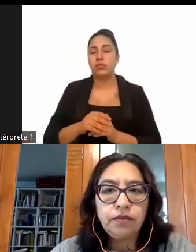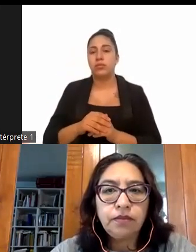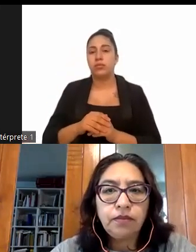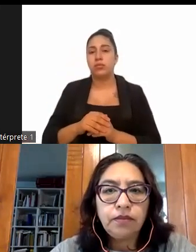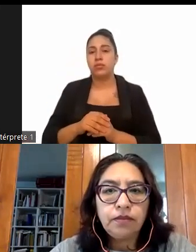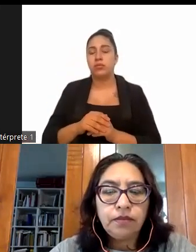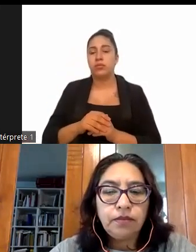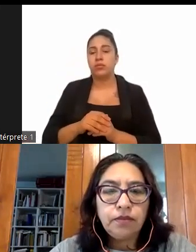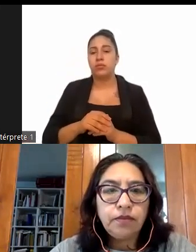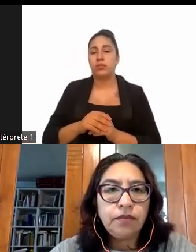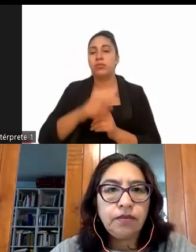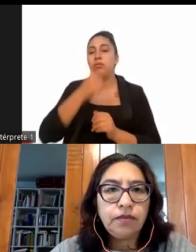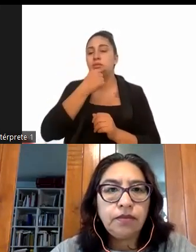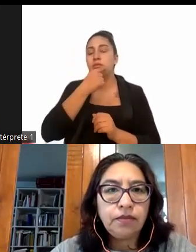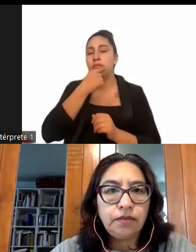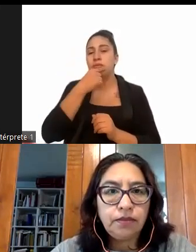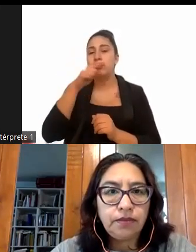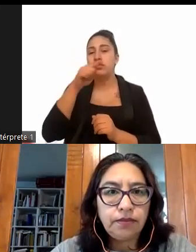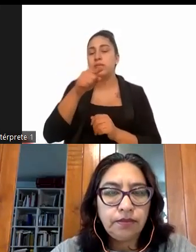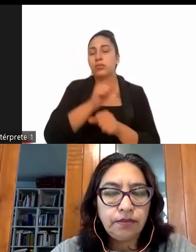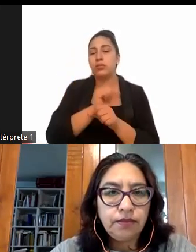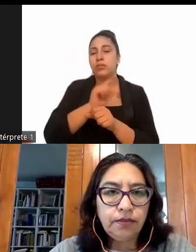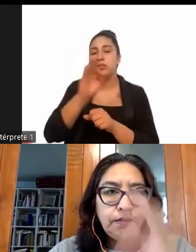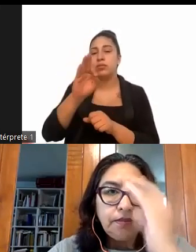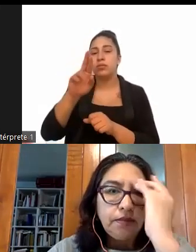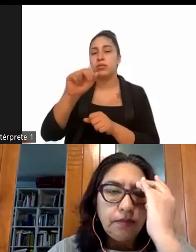Contador Francisco Saldaña Leajut.